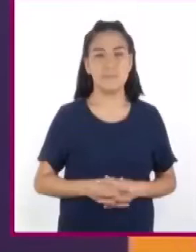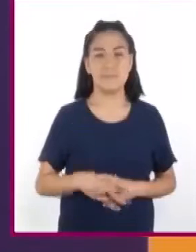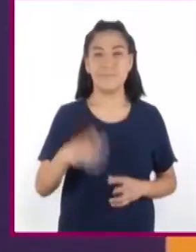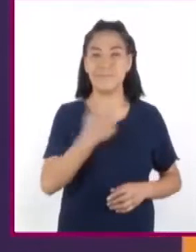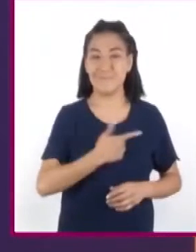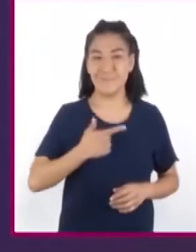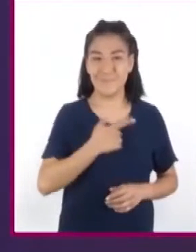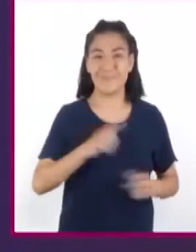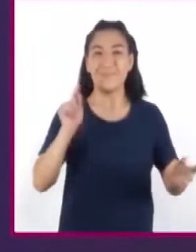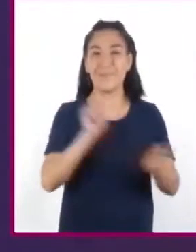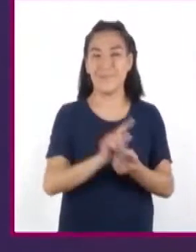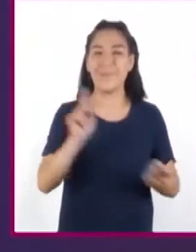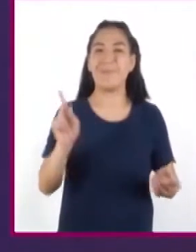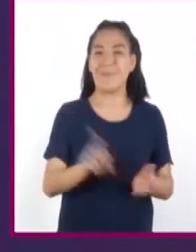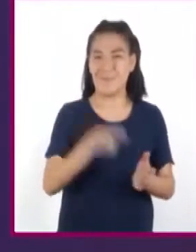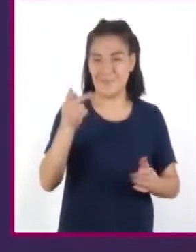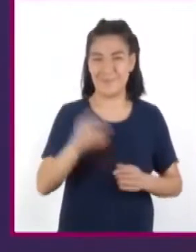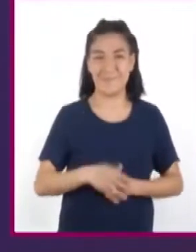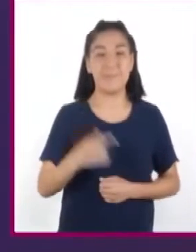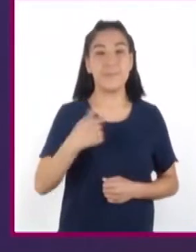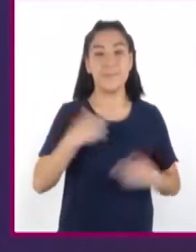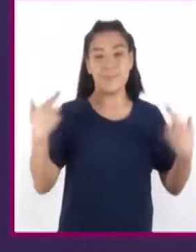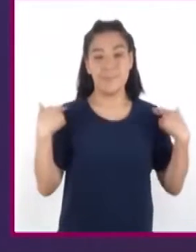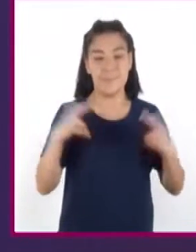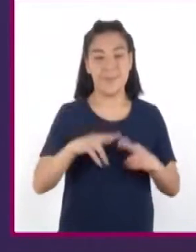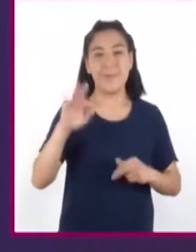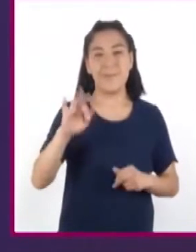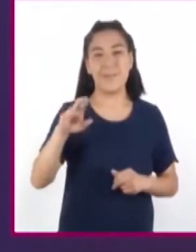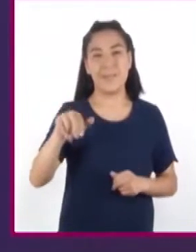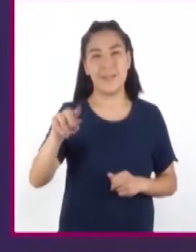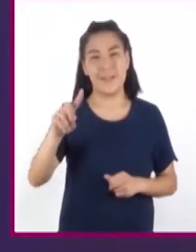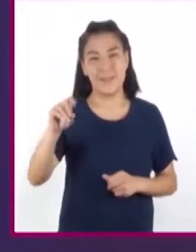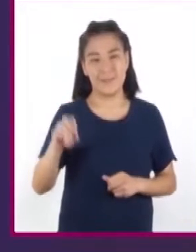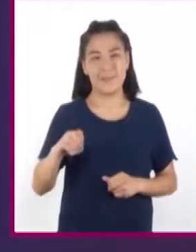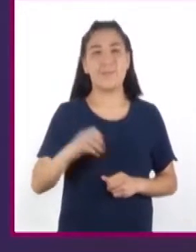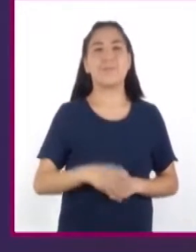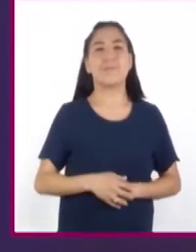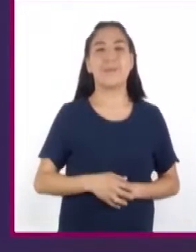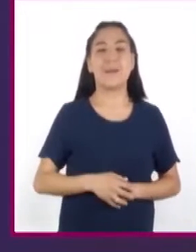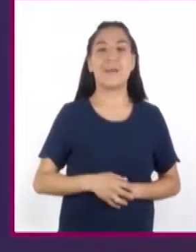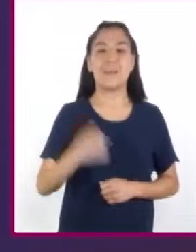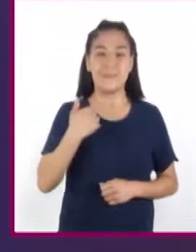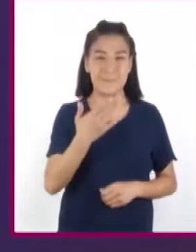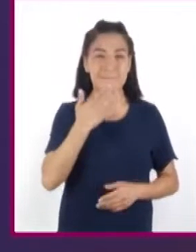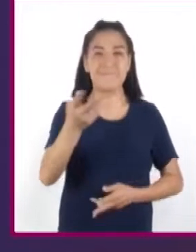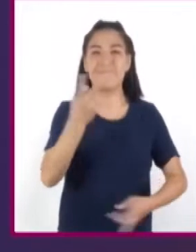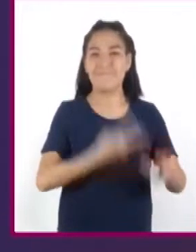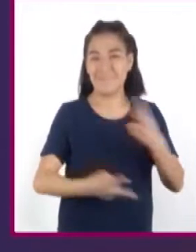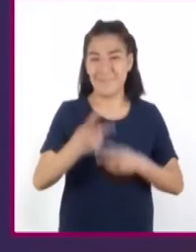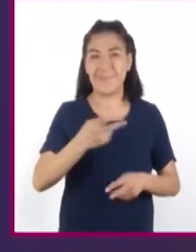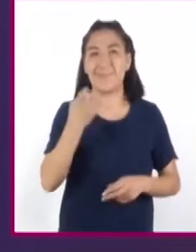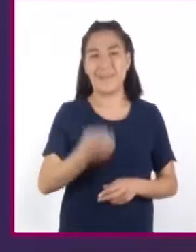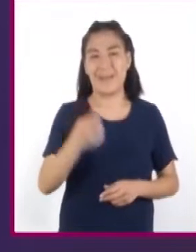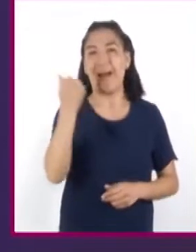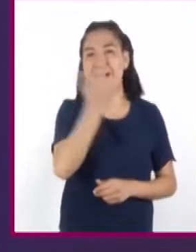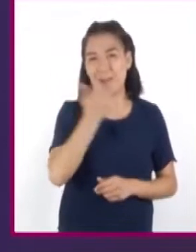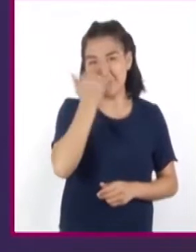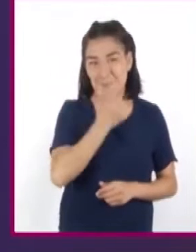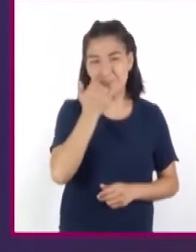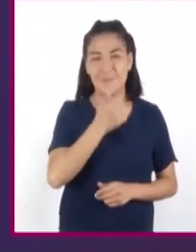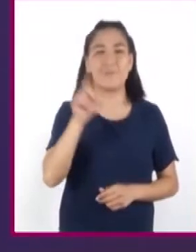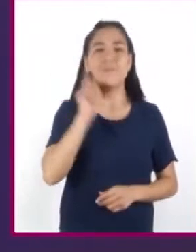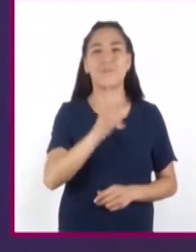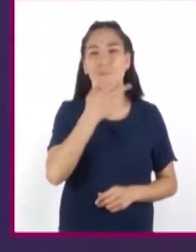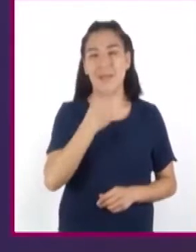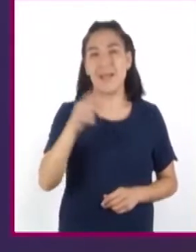Qué gusto encontrarnos de nuevo. Soy el profesor Fernando Santamaría Gutiérrez y les doy la bienvenida a las alumnas y alumnos de